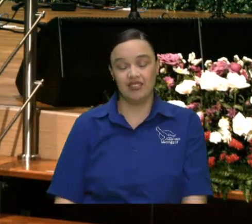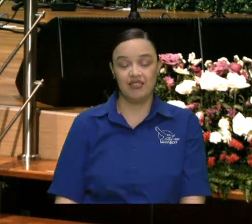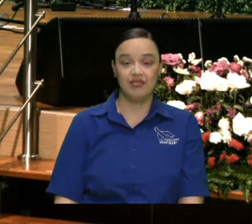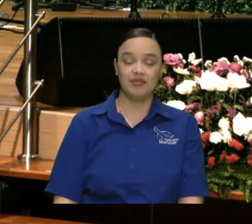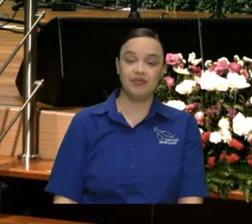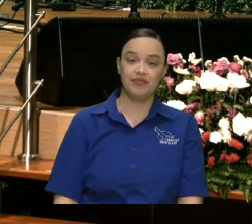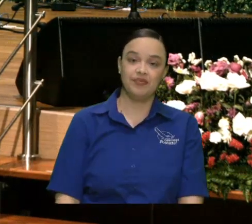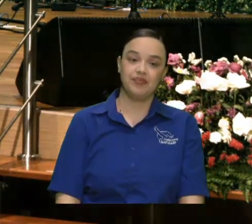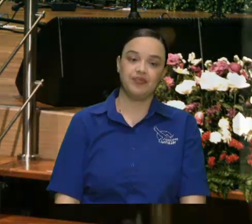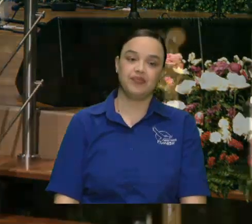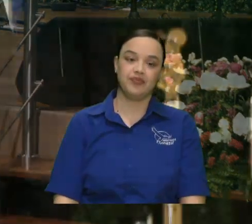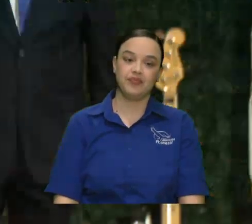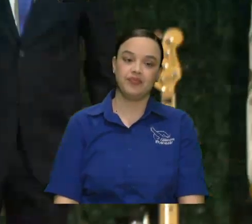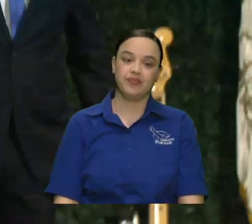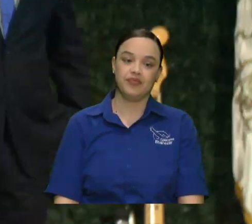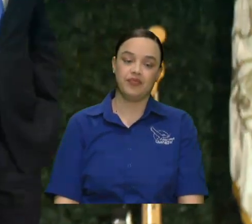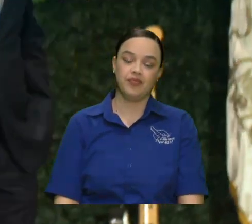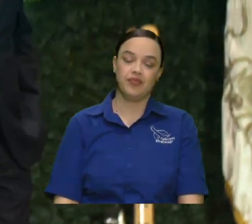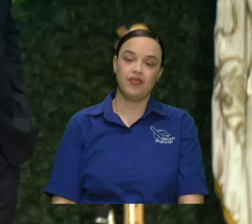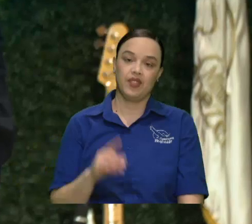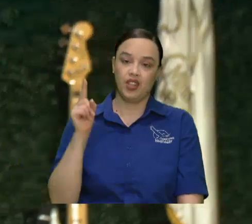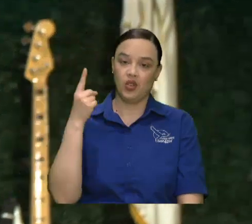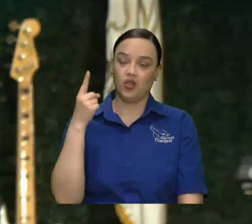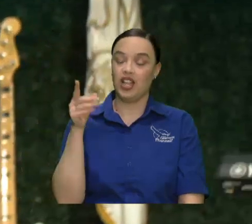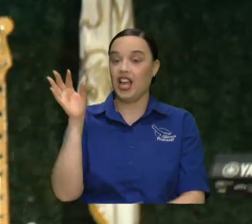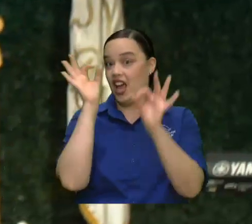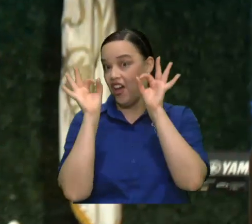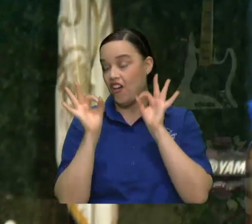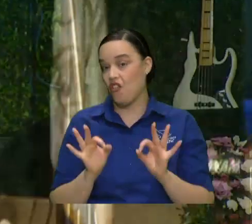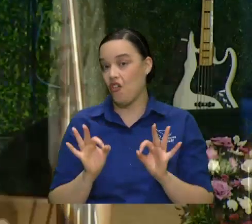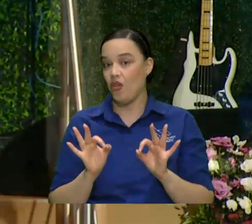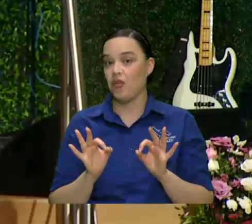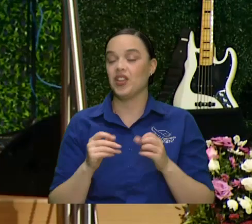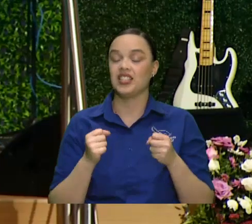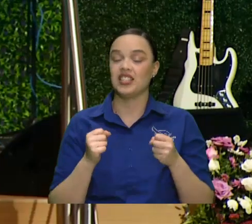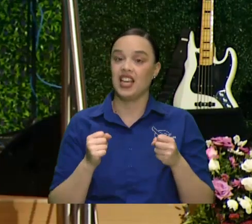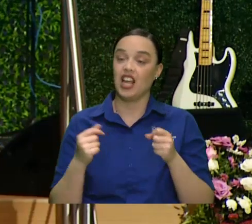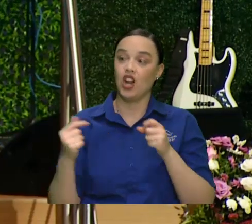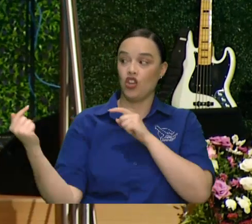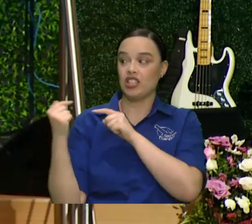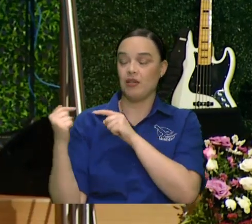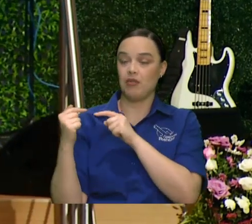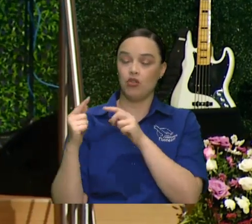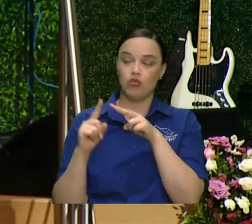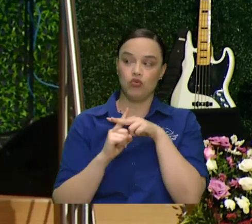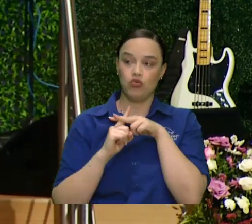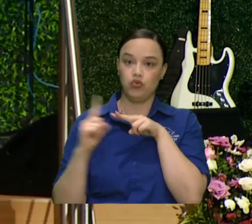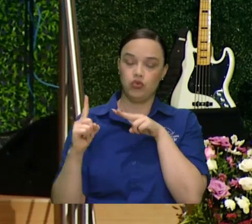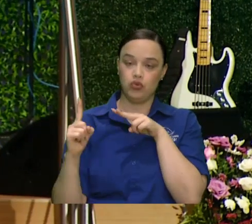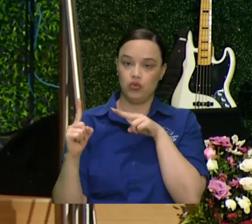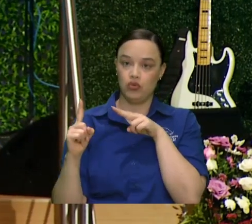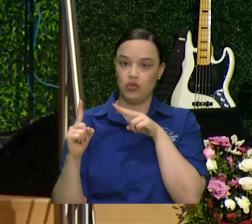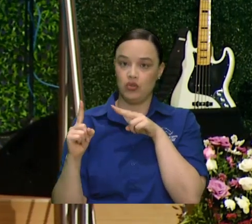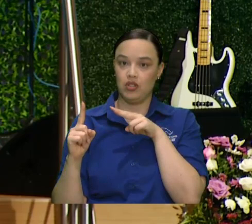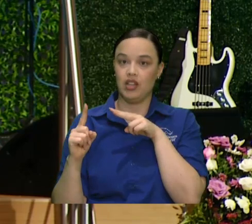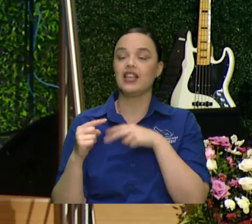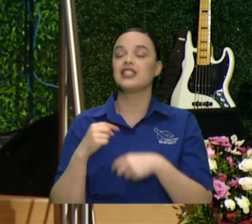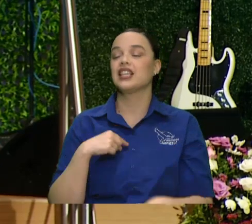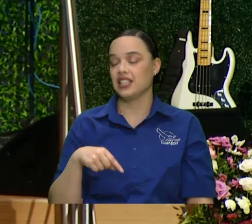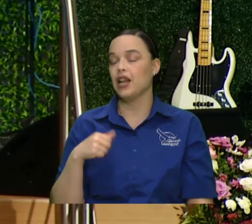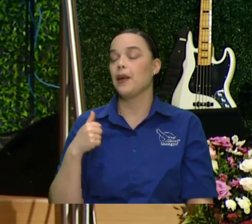definitivamente la única forma de hacer que estos enemigos huyan primero es estar bien con el